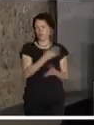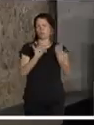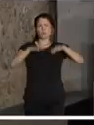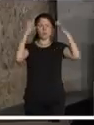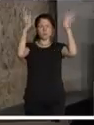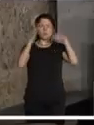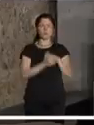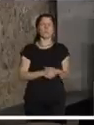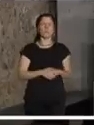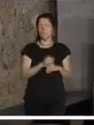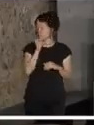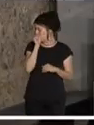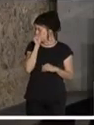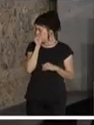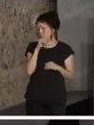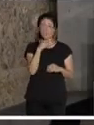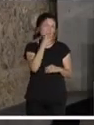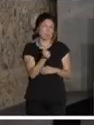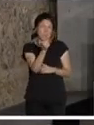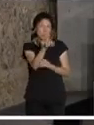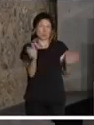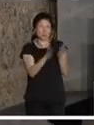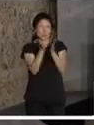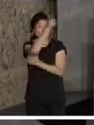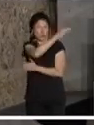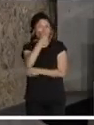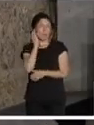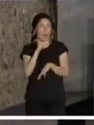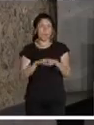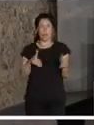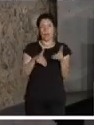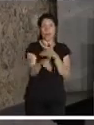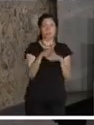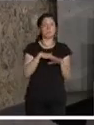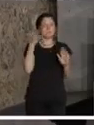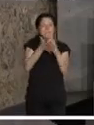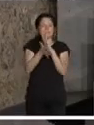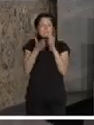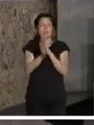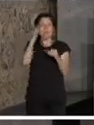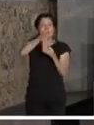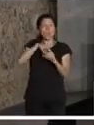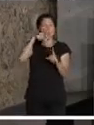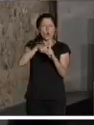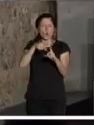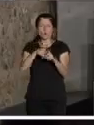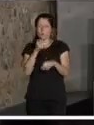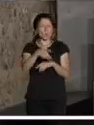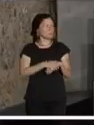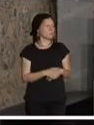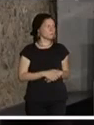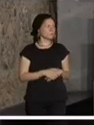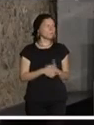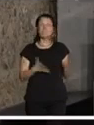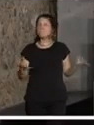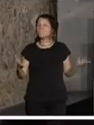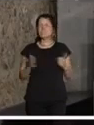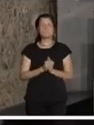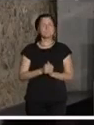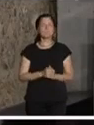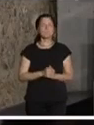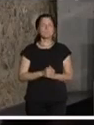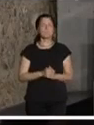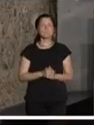y queda poco compañeros y compañeras queda poco para continuar explicando ese voto útil hay que